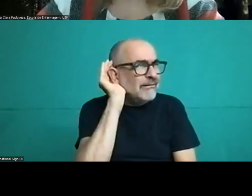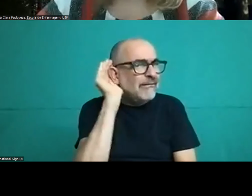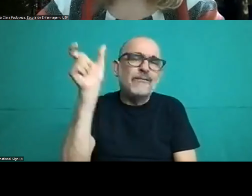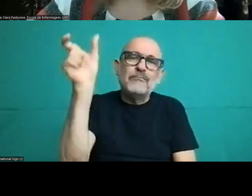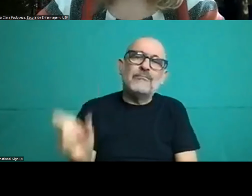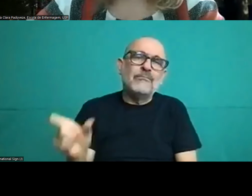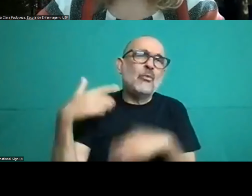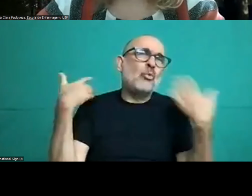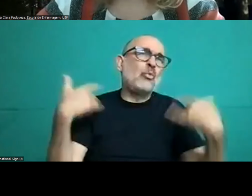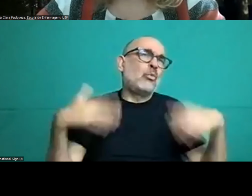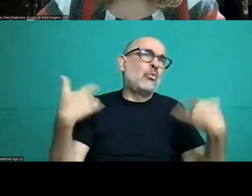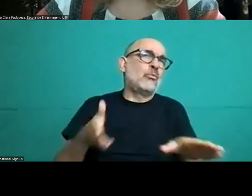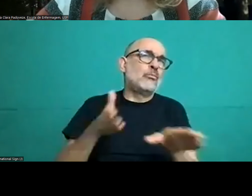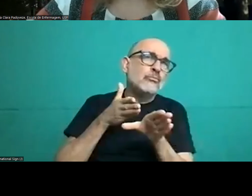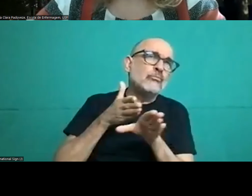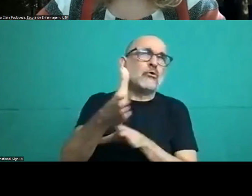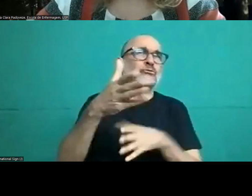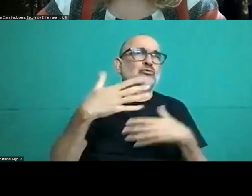en el paciente y su familia.